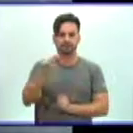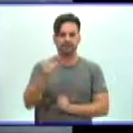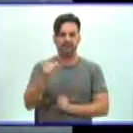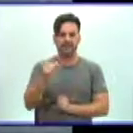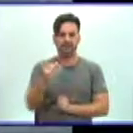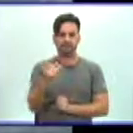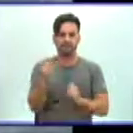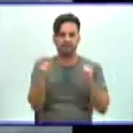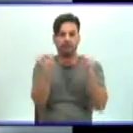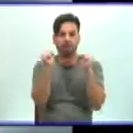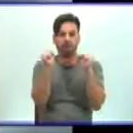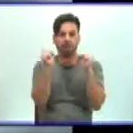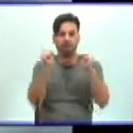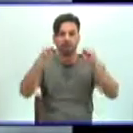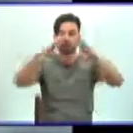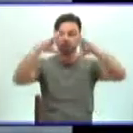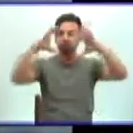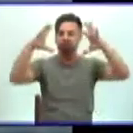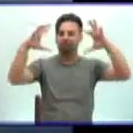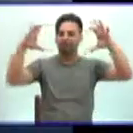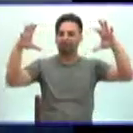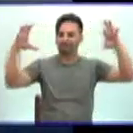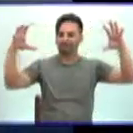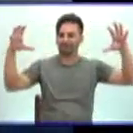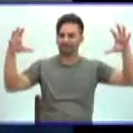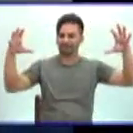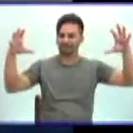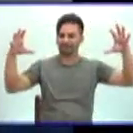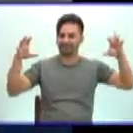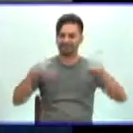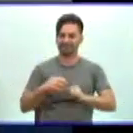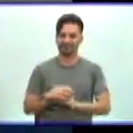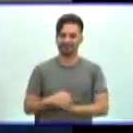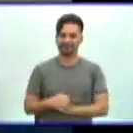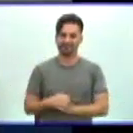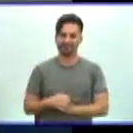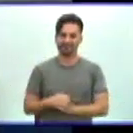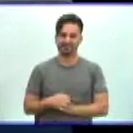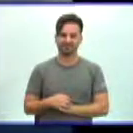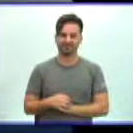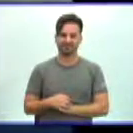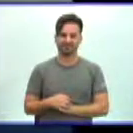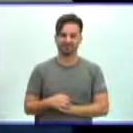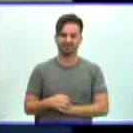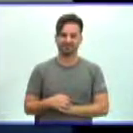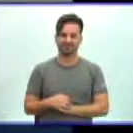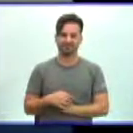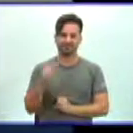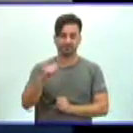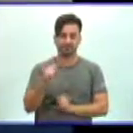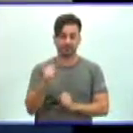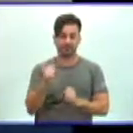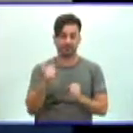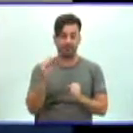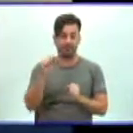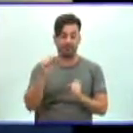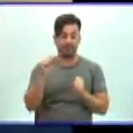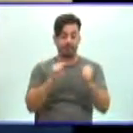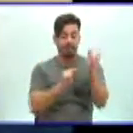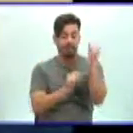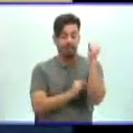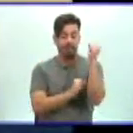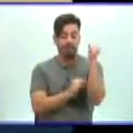condensa, formando las nubes que nos traen la lluvia y nieve. La energía calorífica que ha sido almacenada se